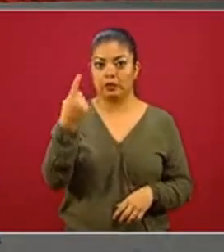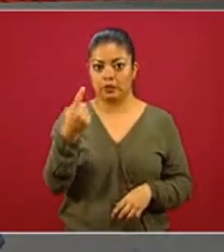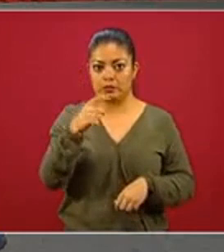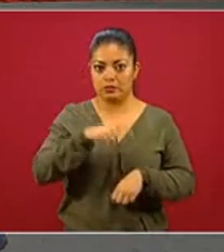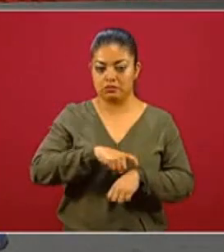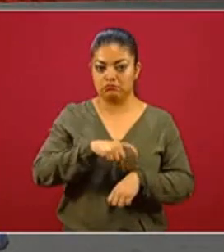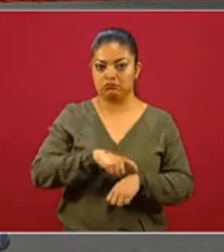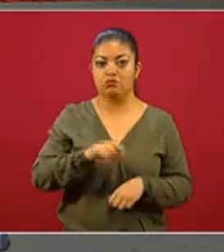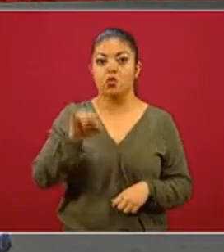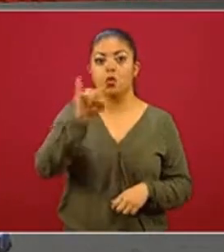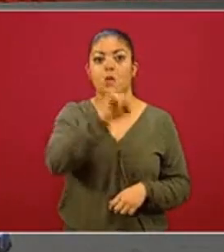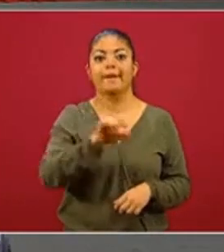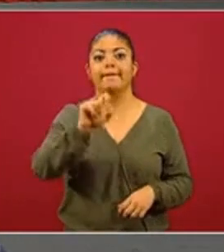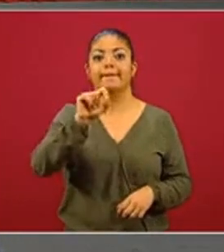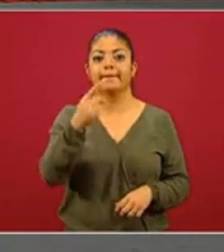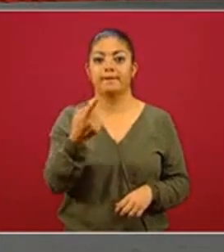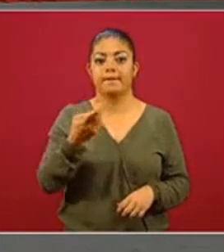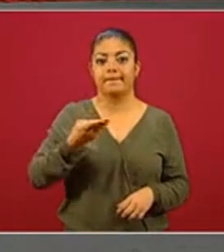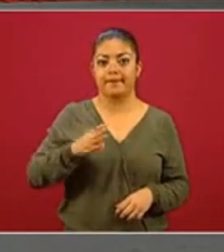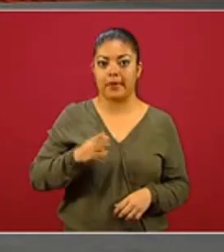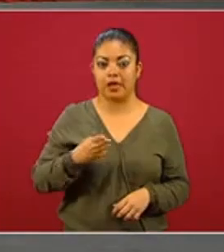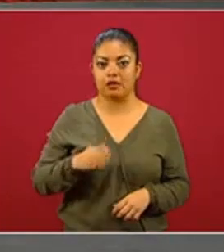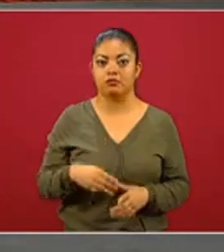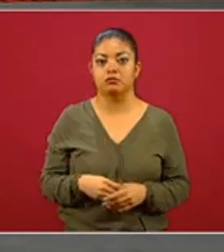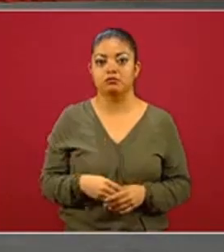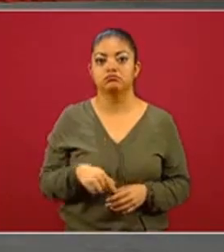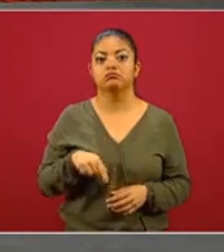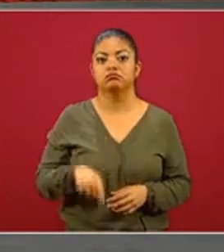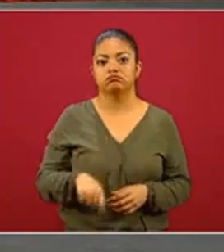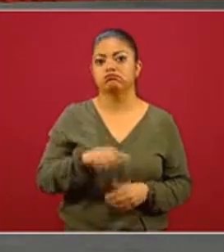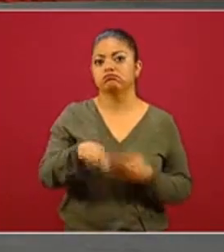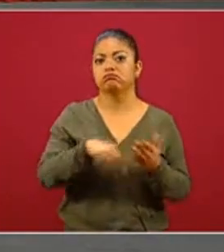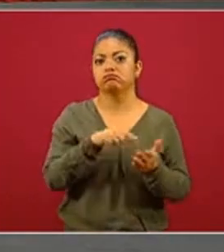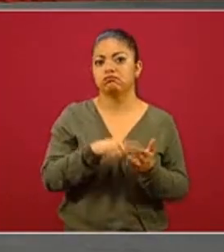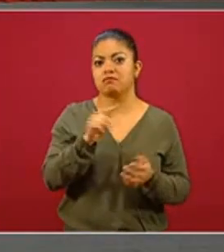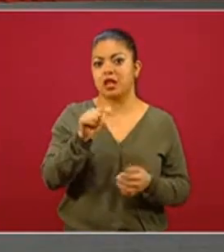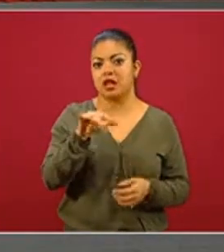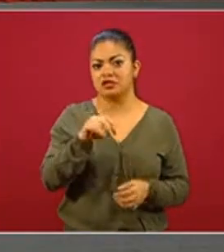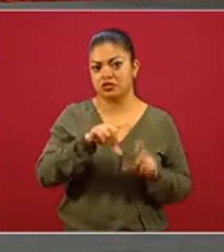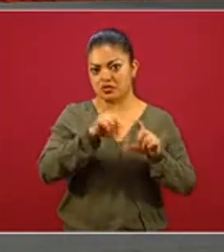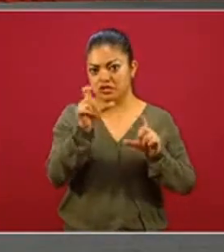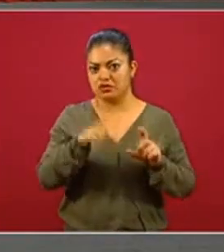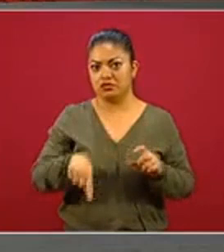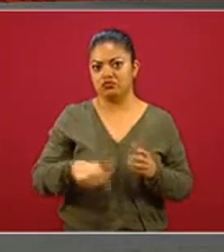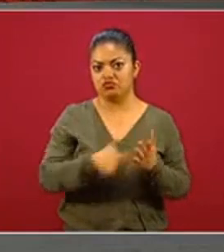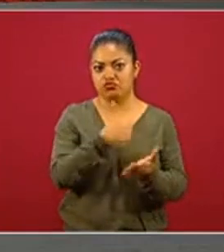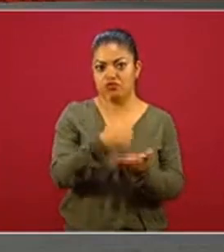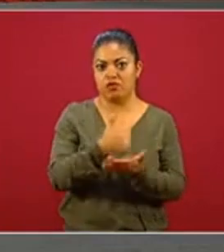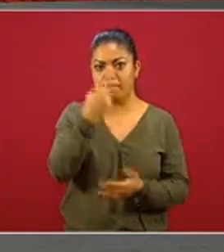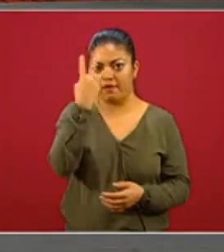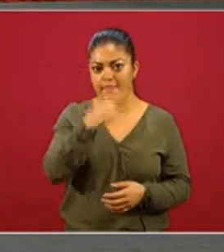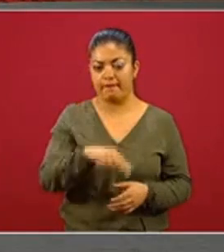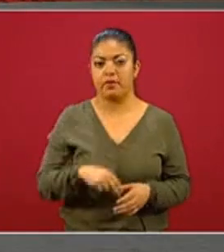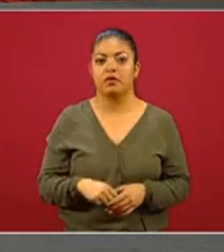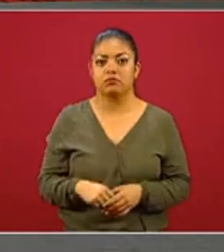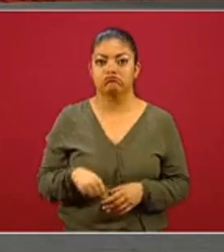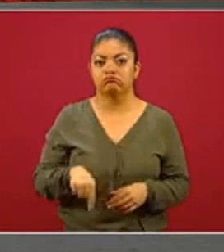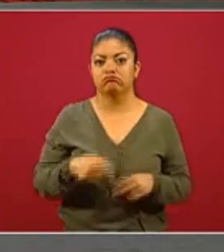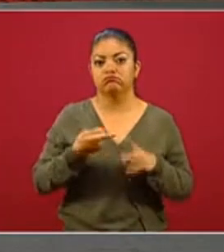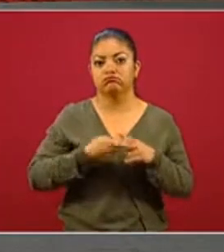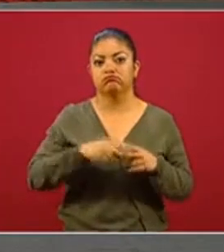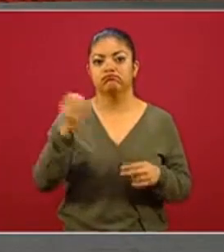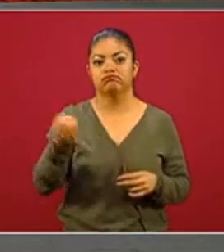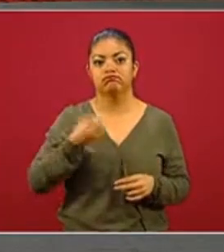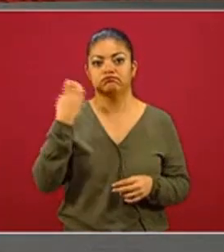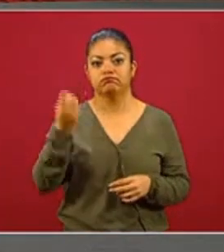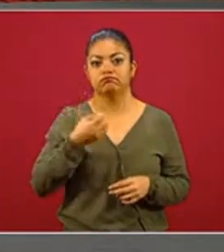del jueves 21 de mayo. Estamos en el Palacio Nacional, en la Ciudad de México, y vamos a iniciar la conferencia